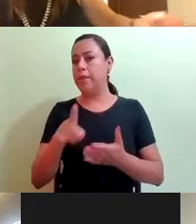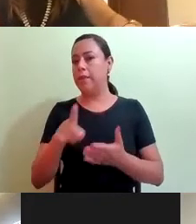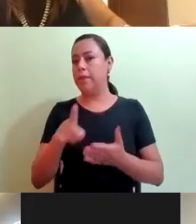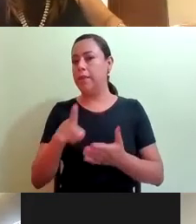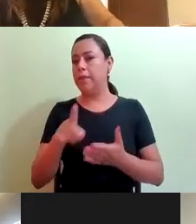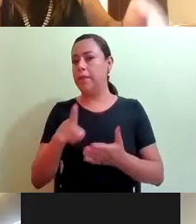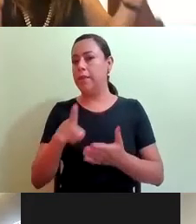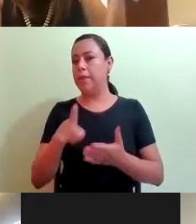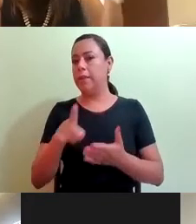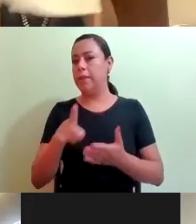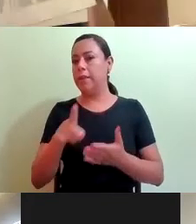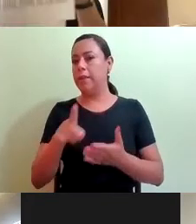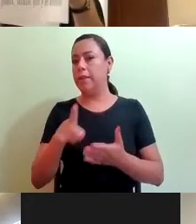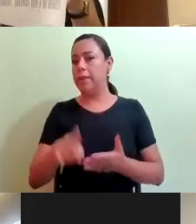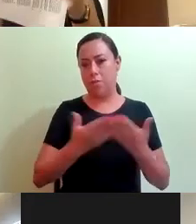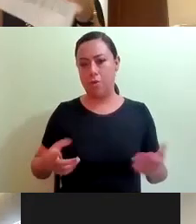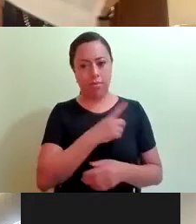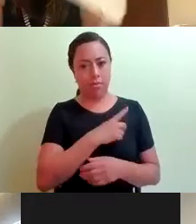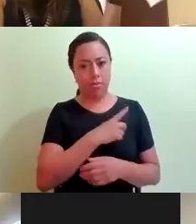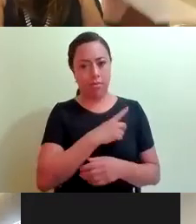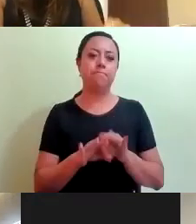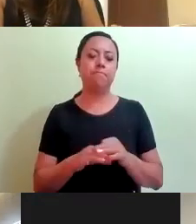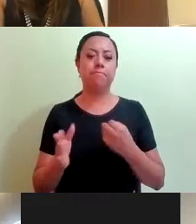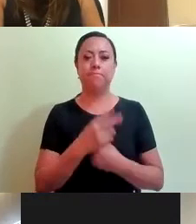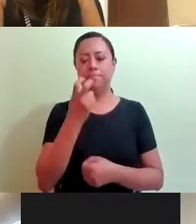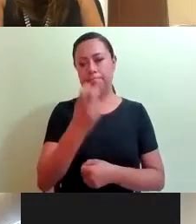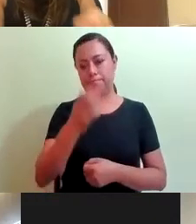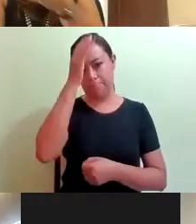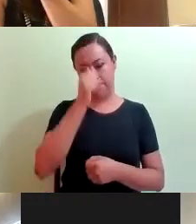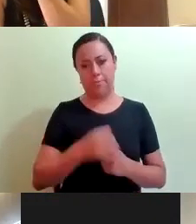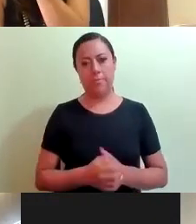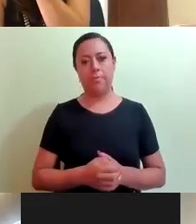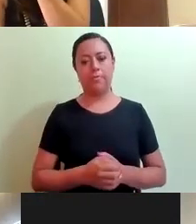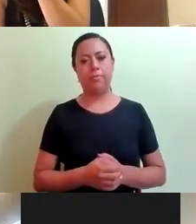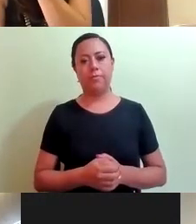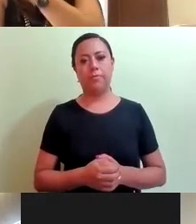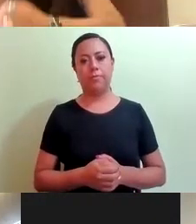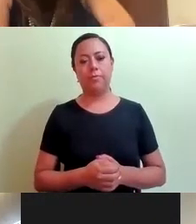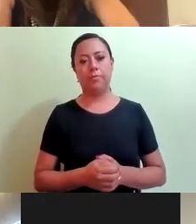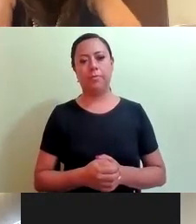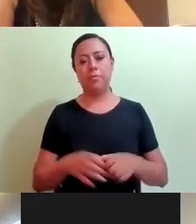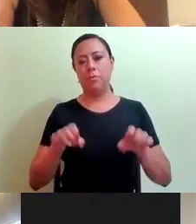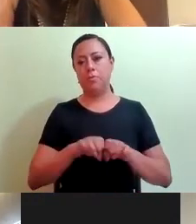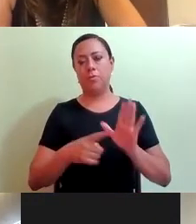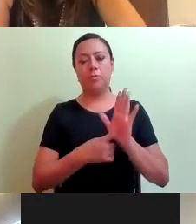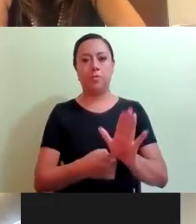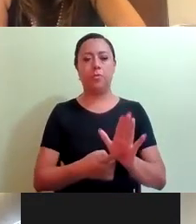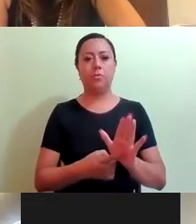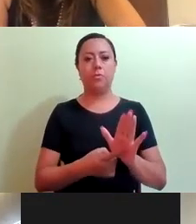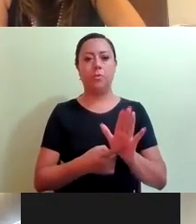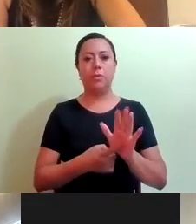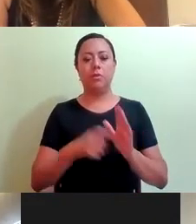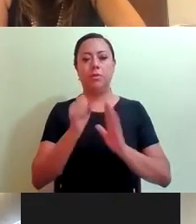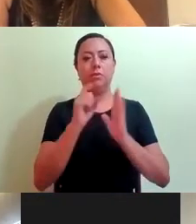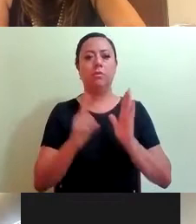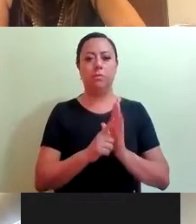la confidencialidad que se adopta con este acuerdo, dada la manera en cómo fue presentada la solicitud de información por parte de quien